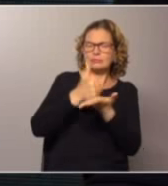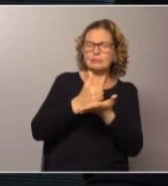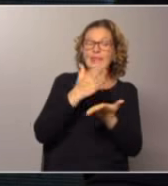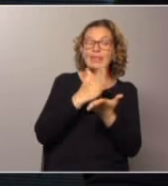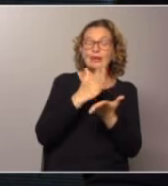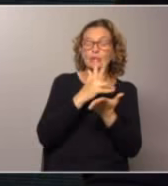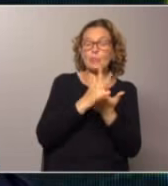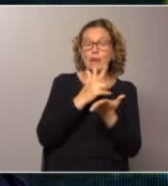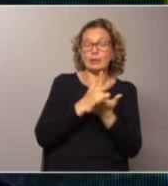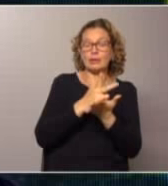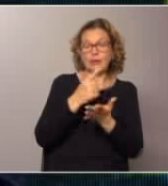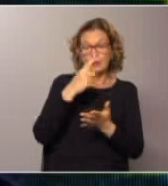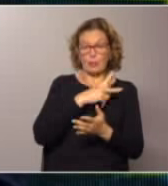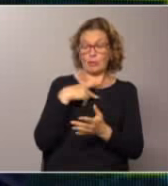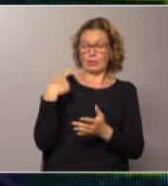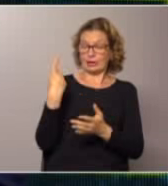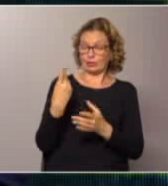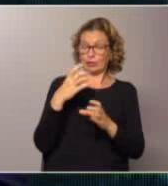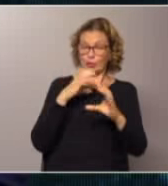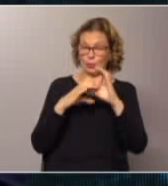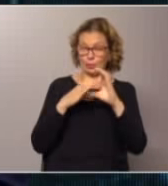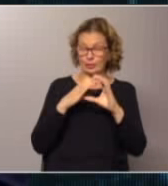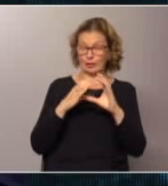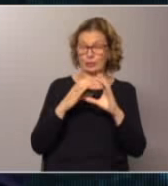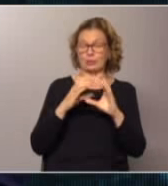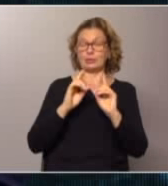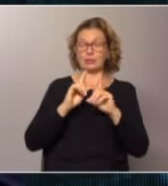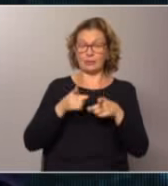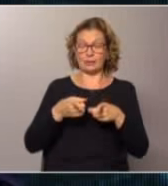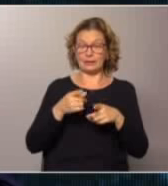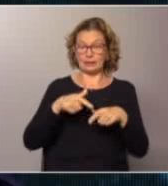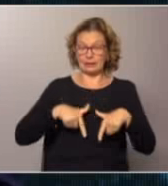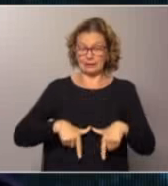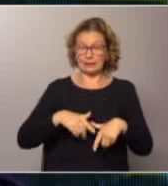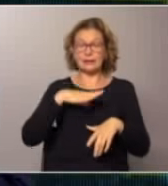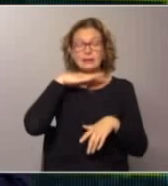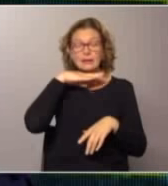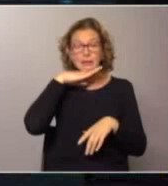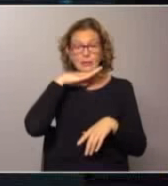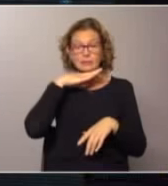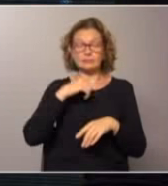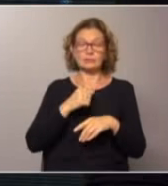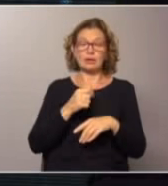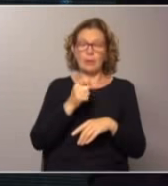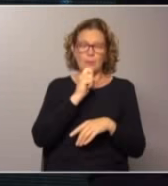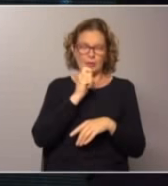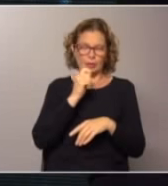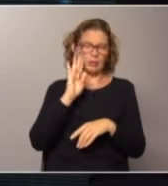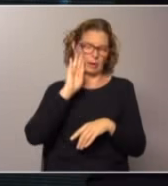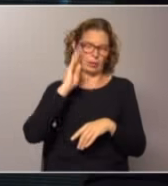humanos flamante director de comunicación de la intendencia de canelones llama bueno periodista